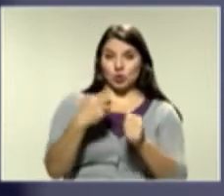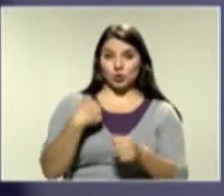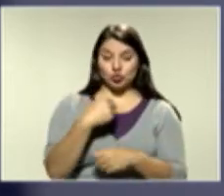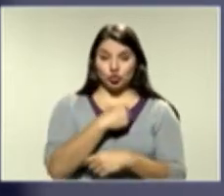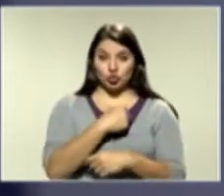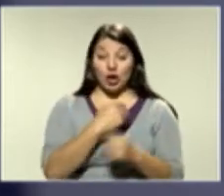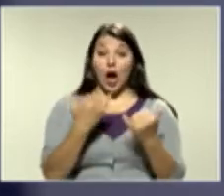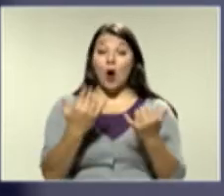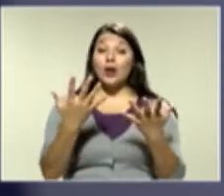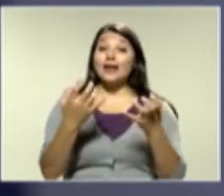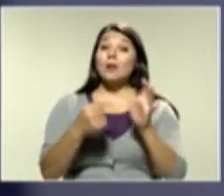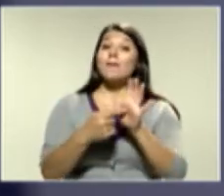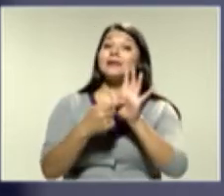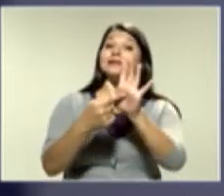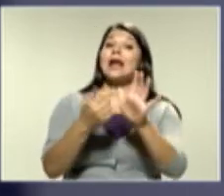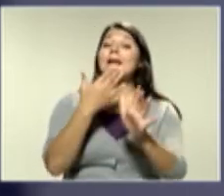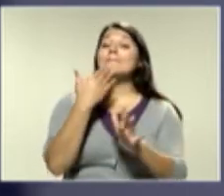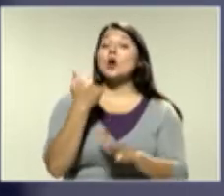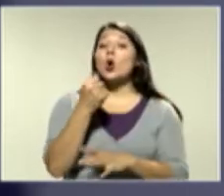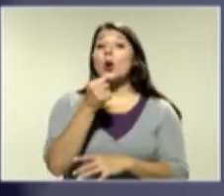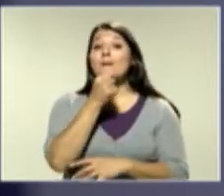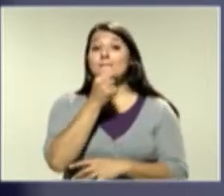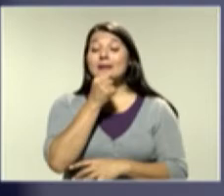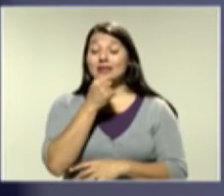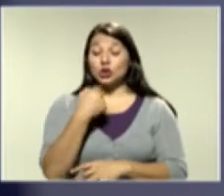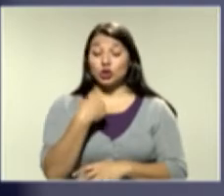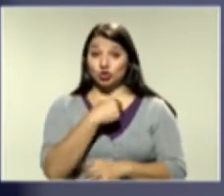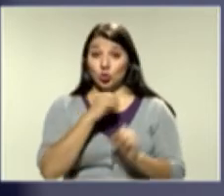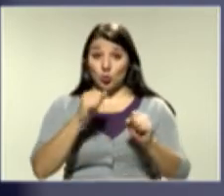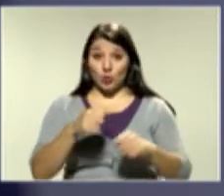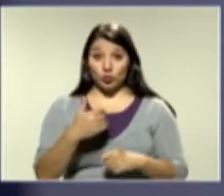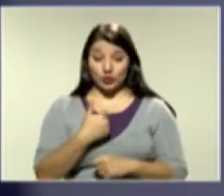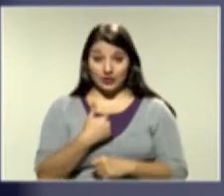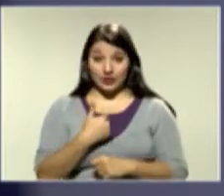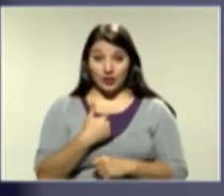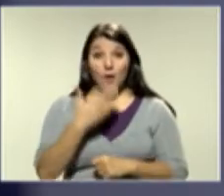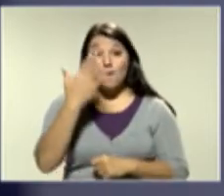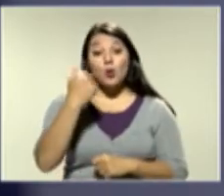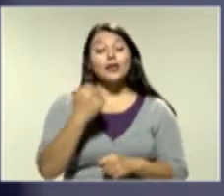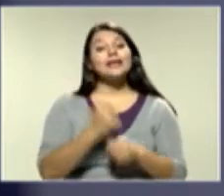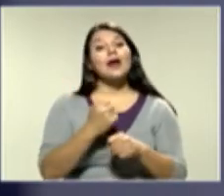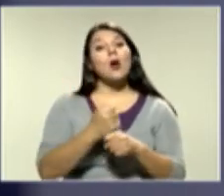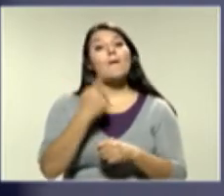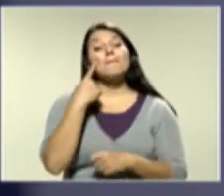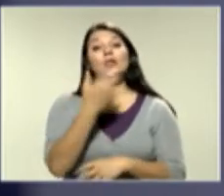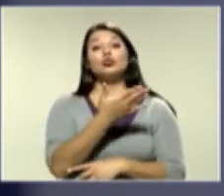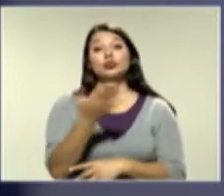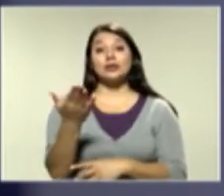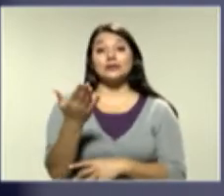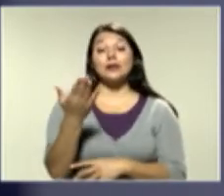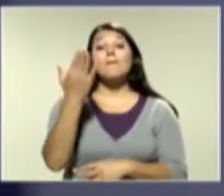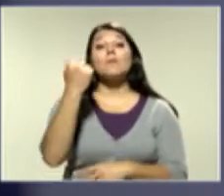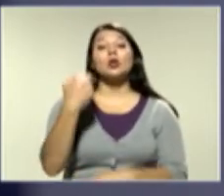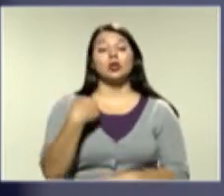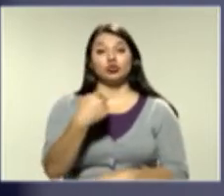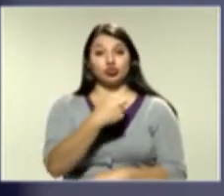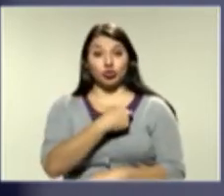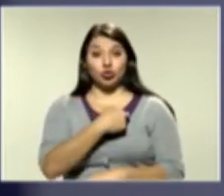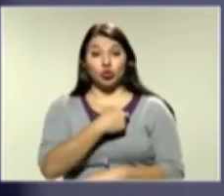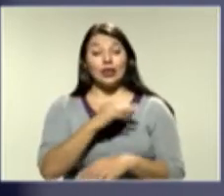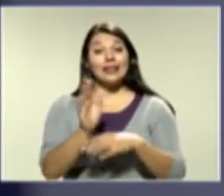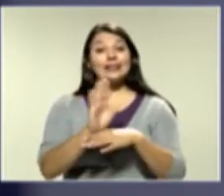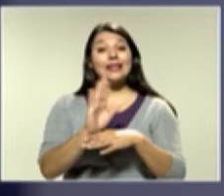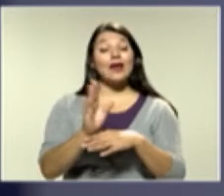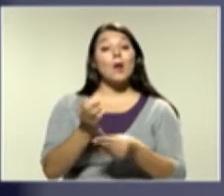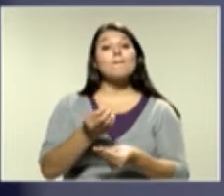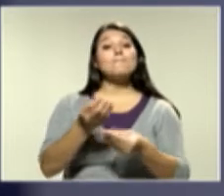le presentamos el mejor periodismo que podemos reunir, porque trabajamos para usted, porque somos la